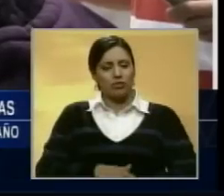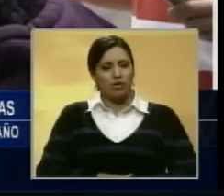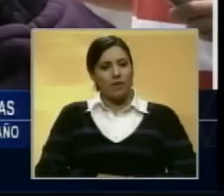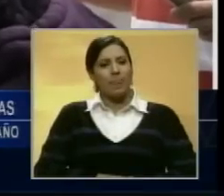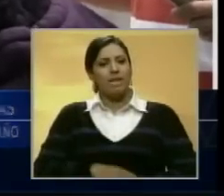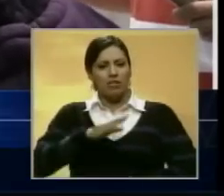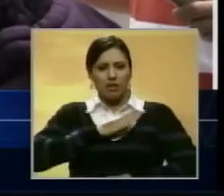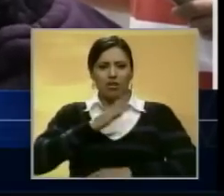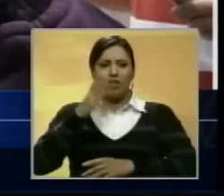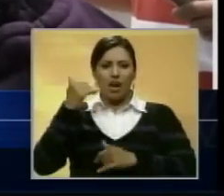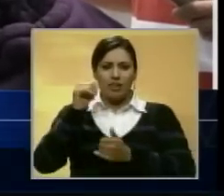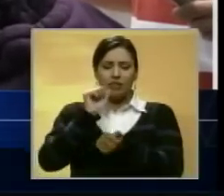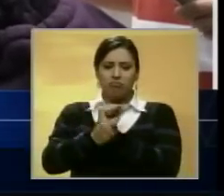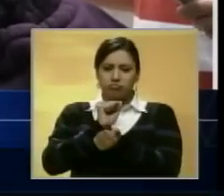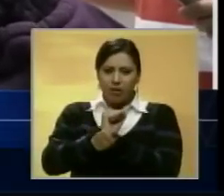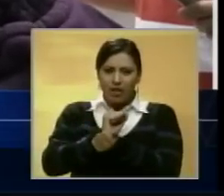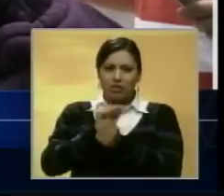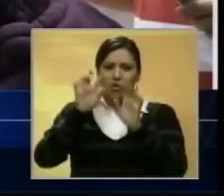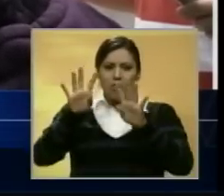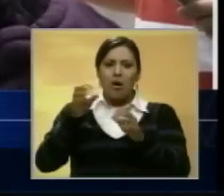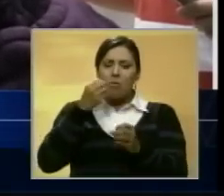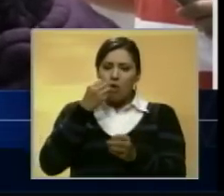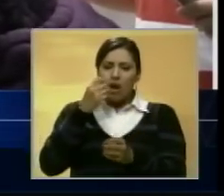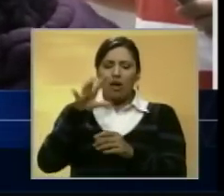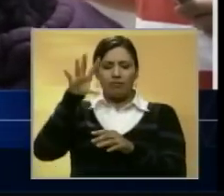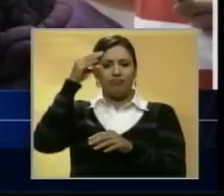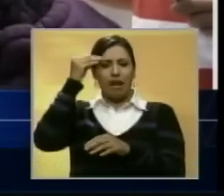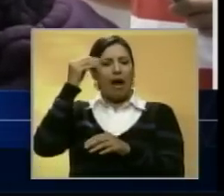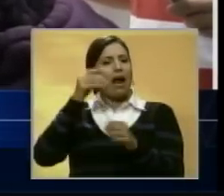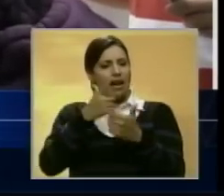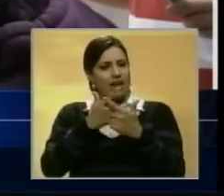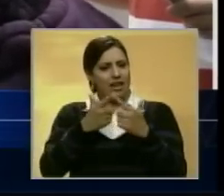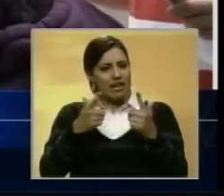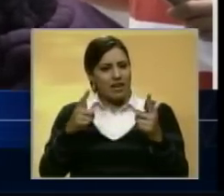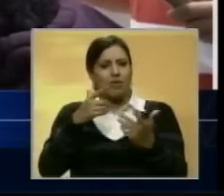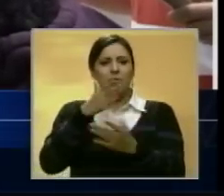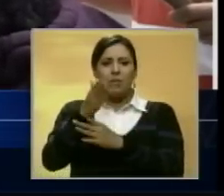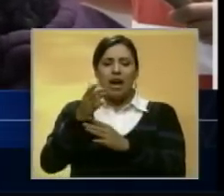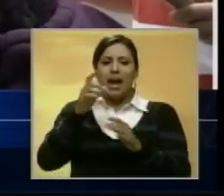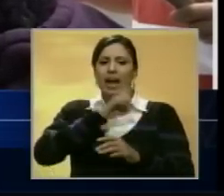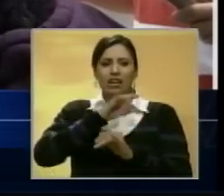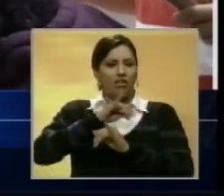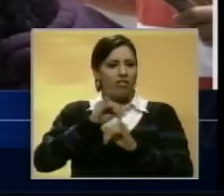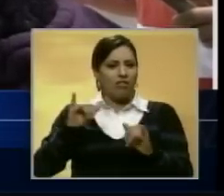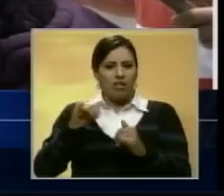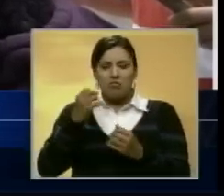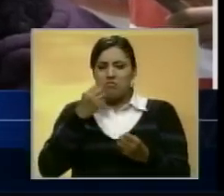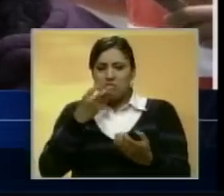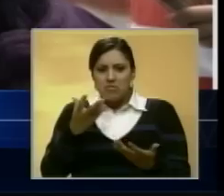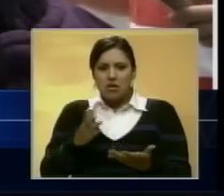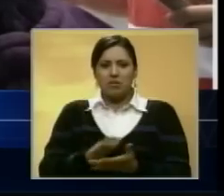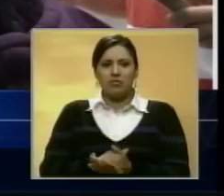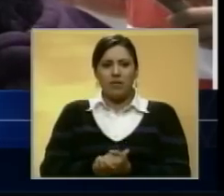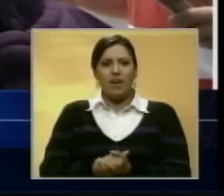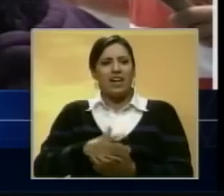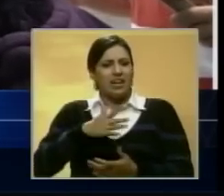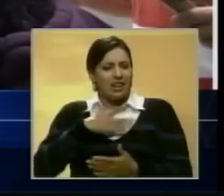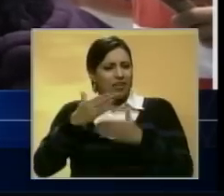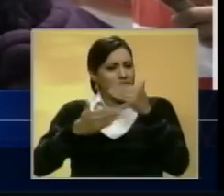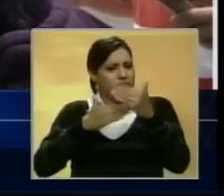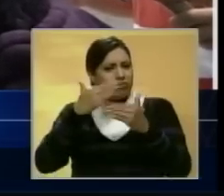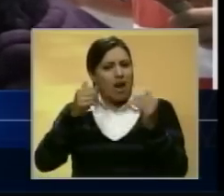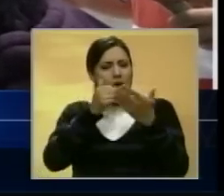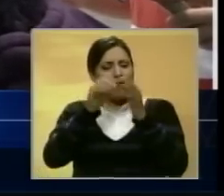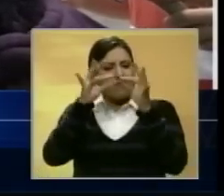buena conducta lo hizo que lo soltaran en libertad. Se estaba presentando, él salió ahorita en enero, no tenía mucho que había salido tampoco. Quería salir adelante